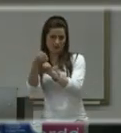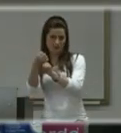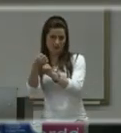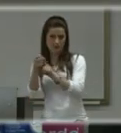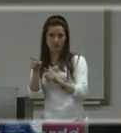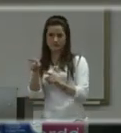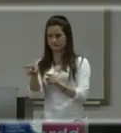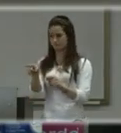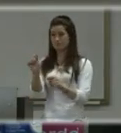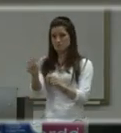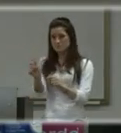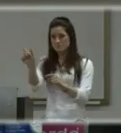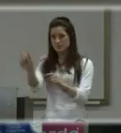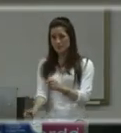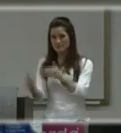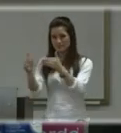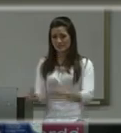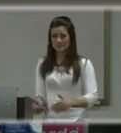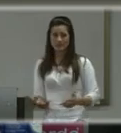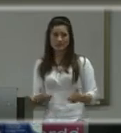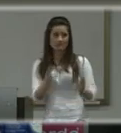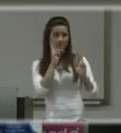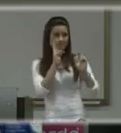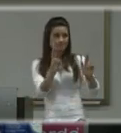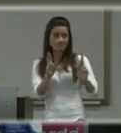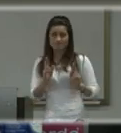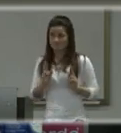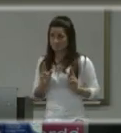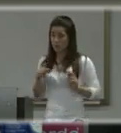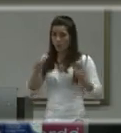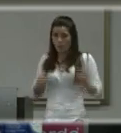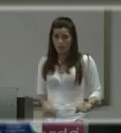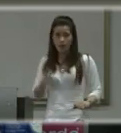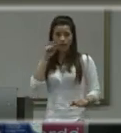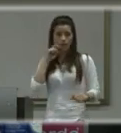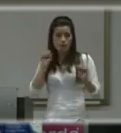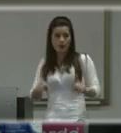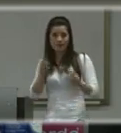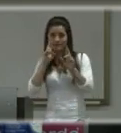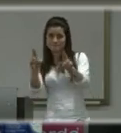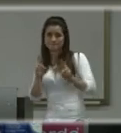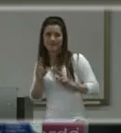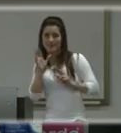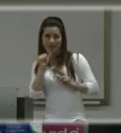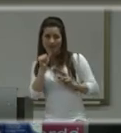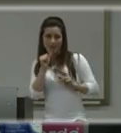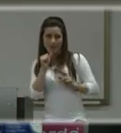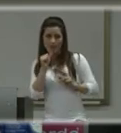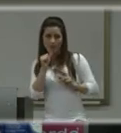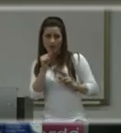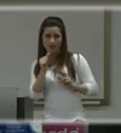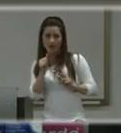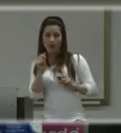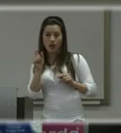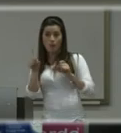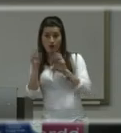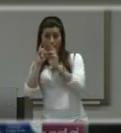difícil que reconozcan que sean reconocidas como personas sexuadas, pues mucho menos como personas que pueden ser lesbianas o gays